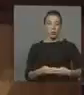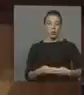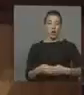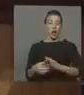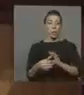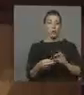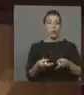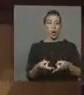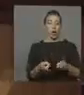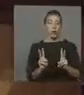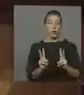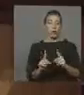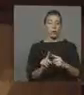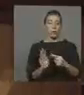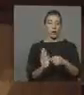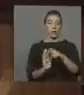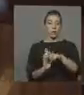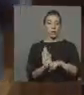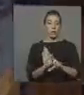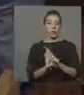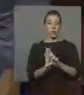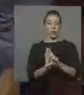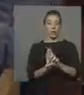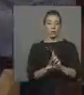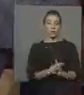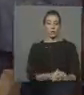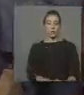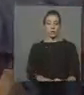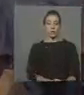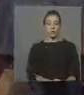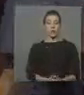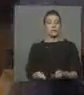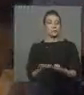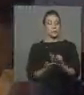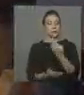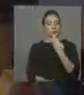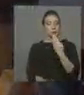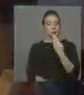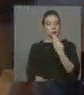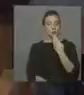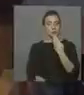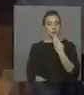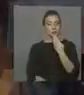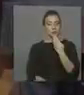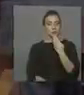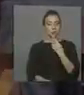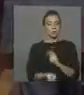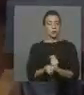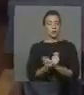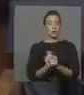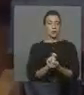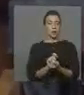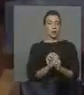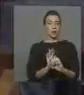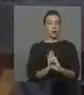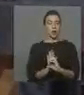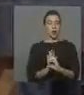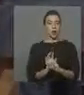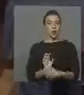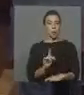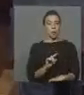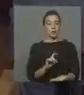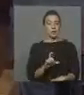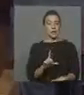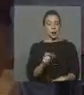casos autorizados por este proyecto de ley. Se propone también una modificación en el Código Procesal